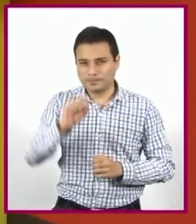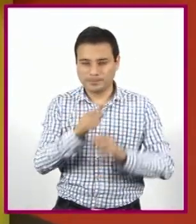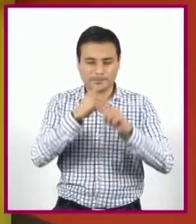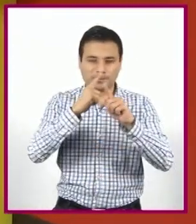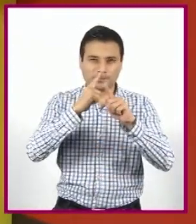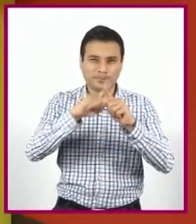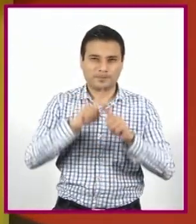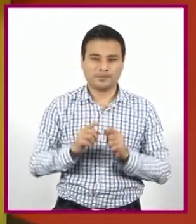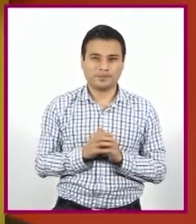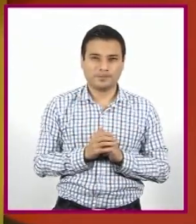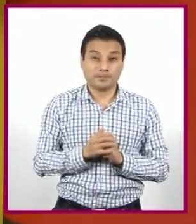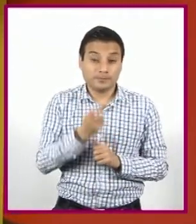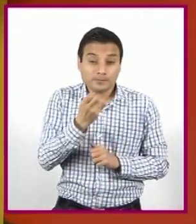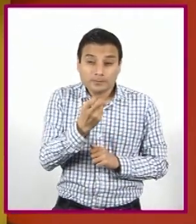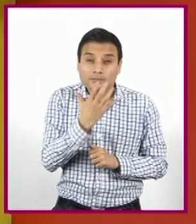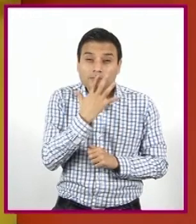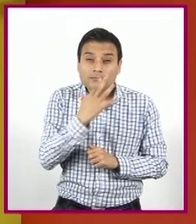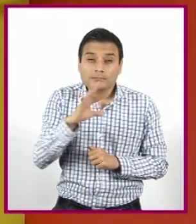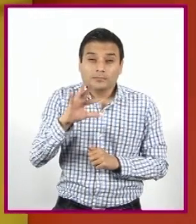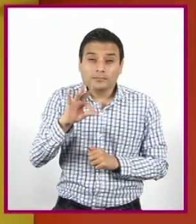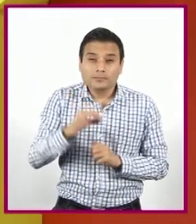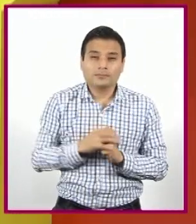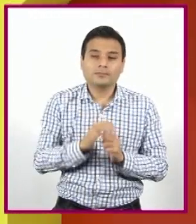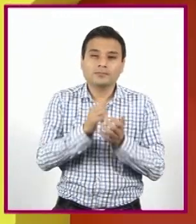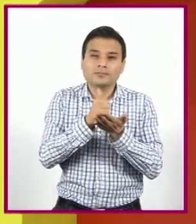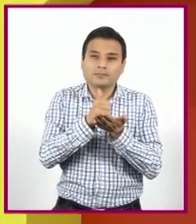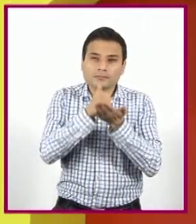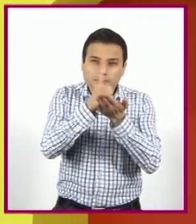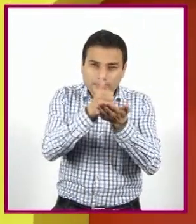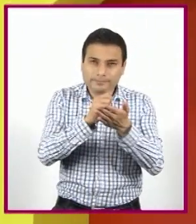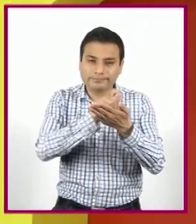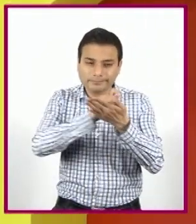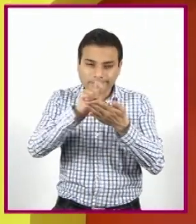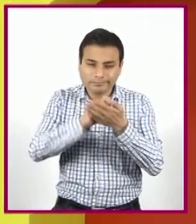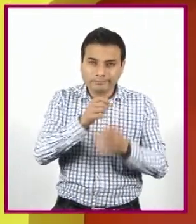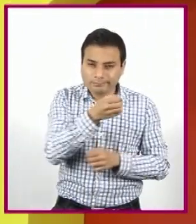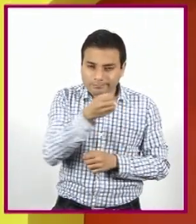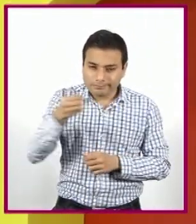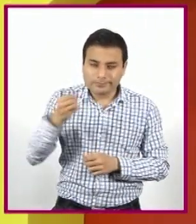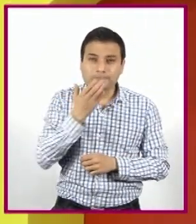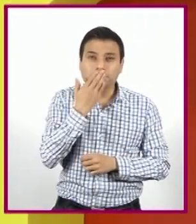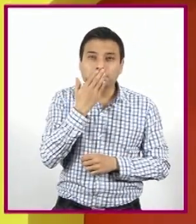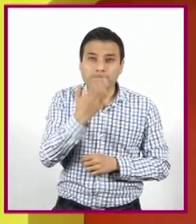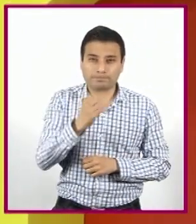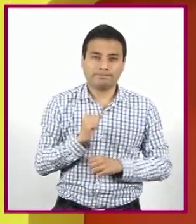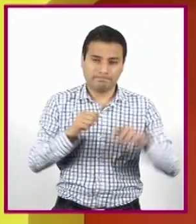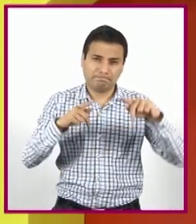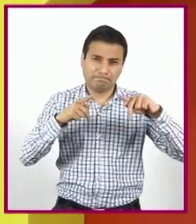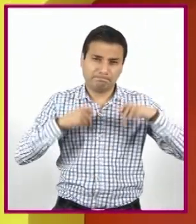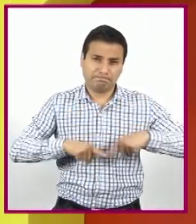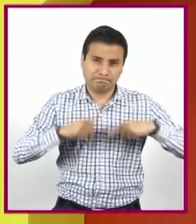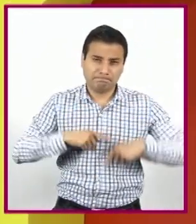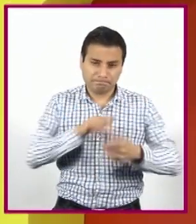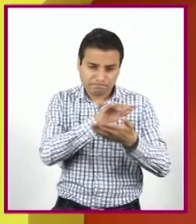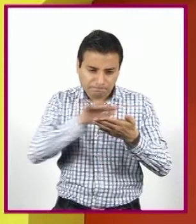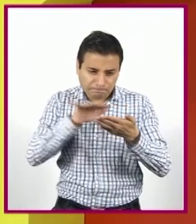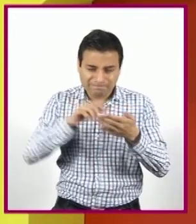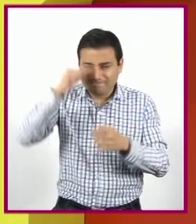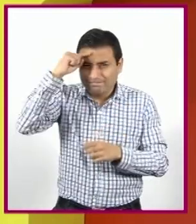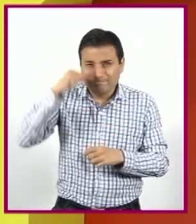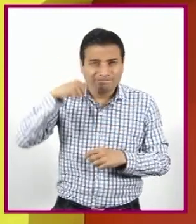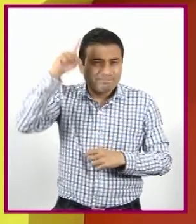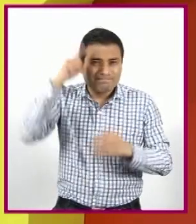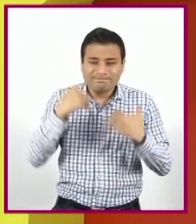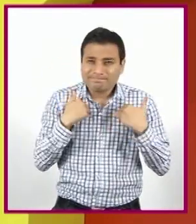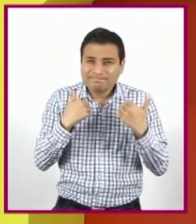Estos sencillos elementos ayudan a organizar el texto y facilitan el trabajo de comprensión e interpretación al